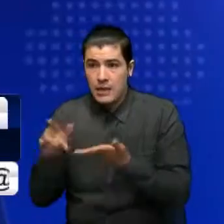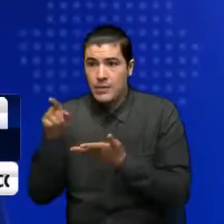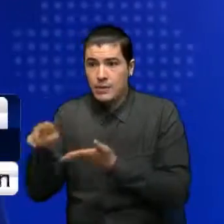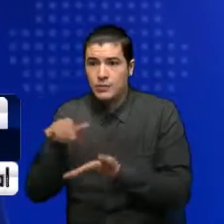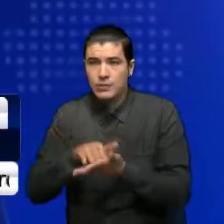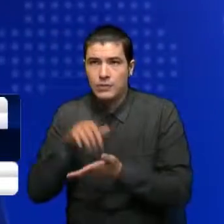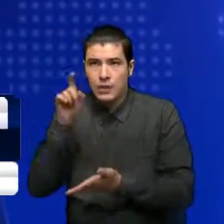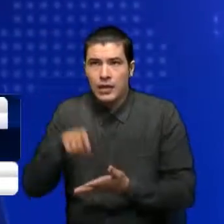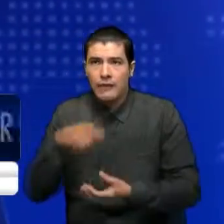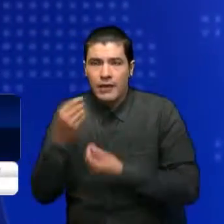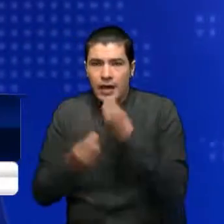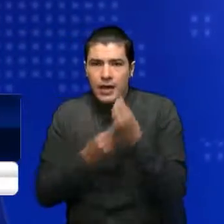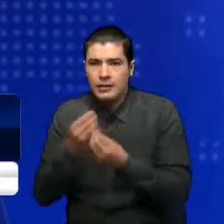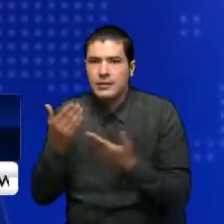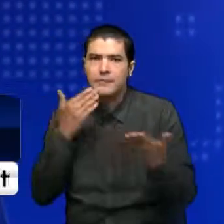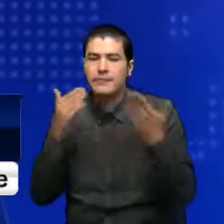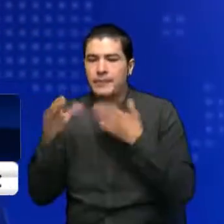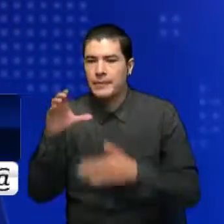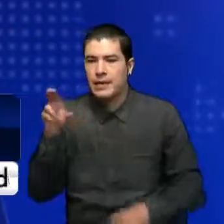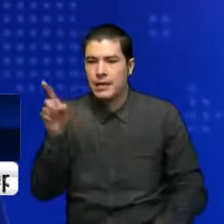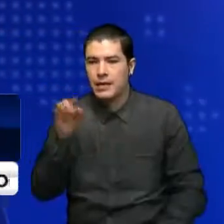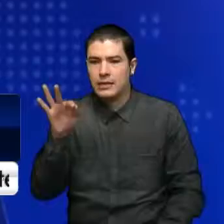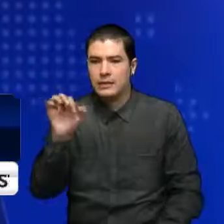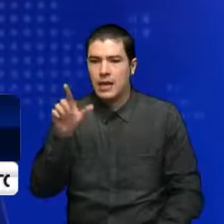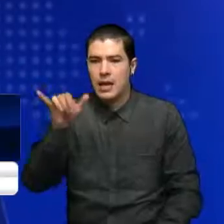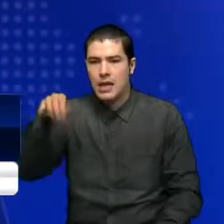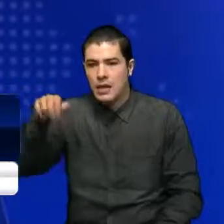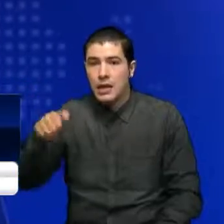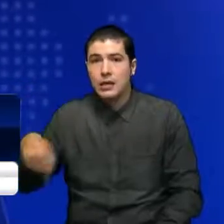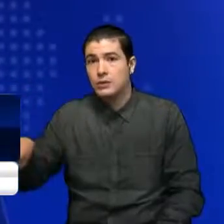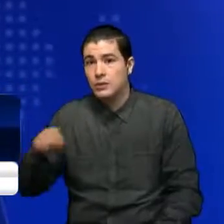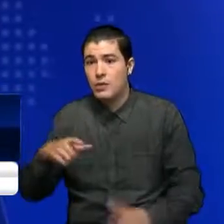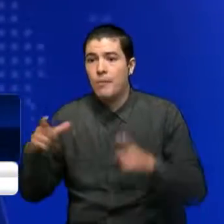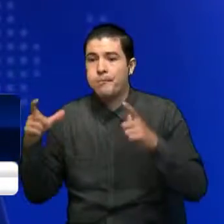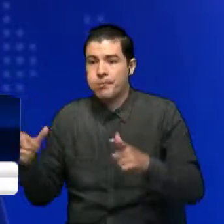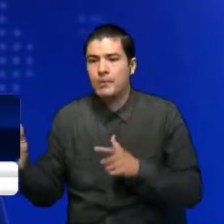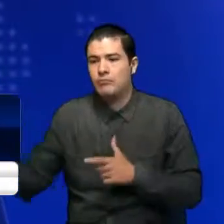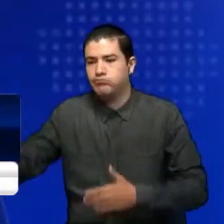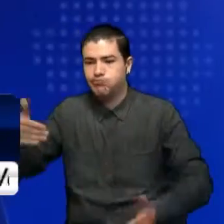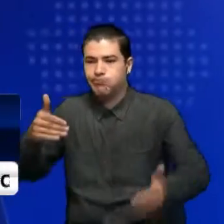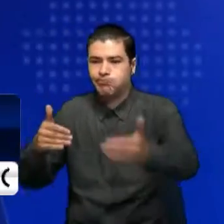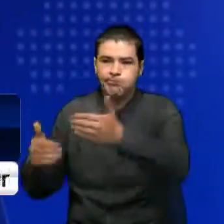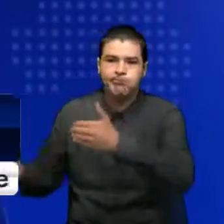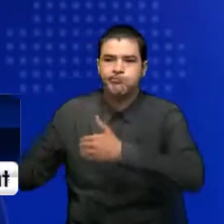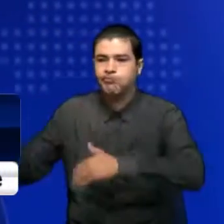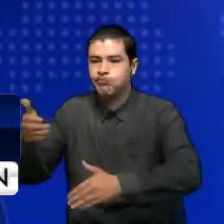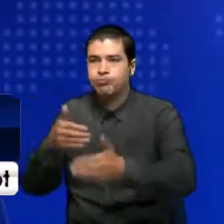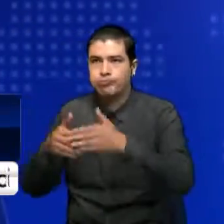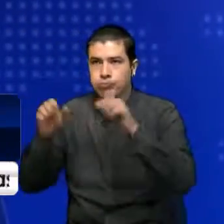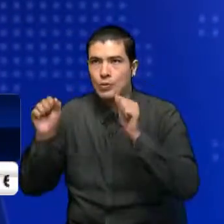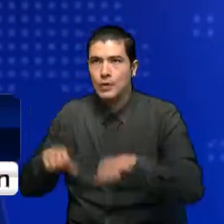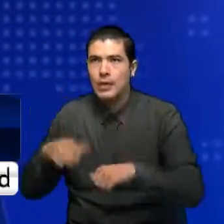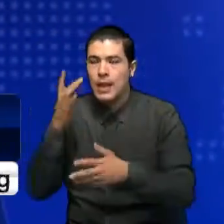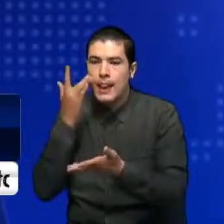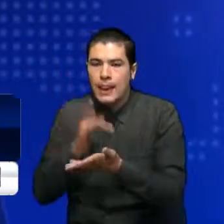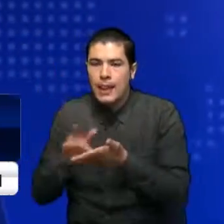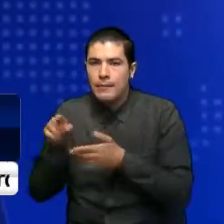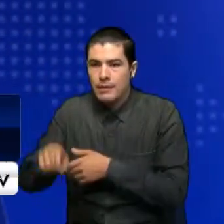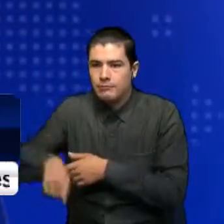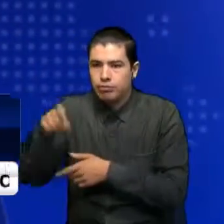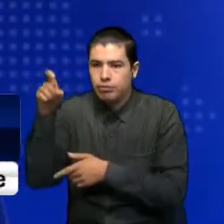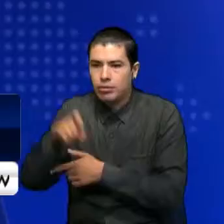hacer en la vereda la cristalina las piscinas que van a realizar donde van a vaciar el crudo del oleoducto